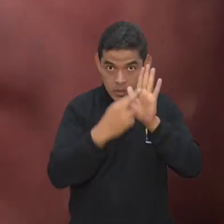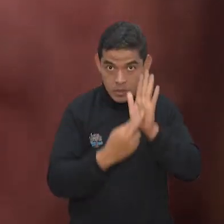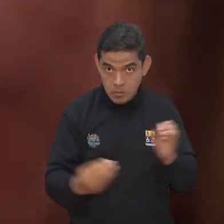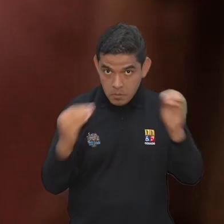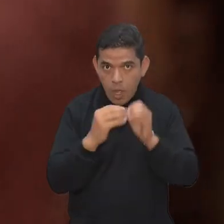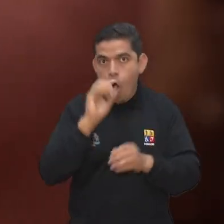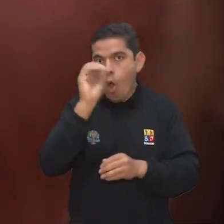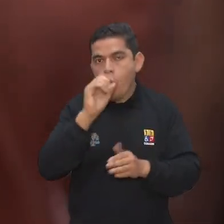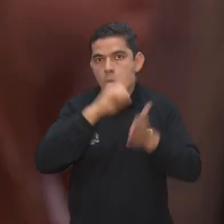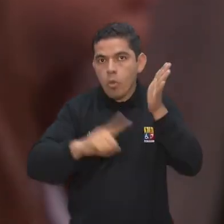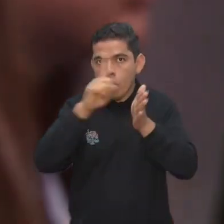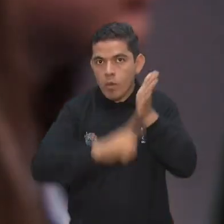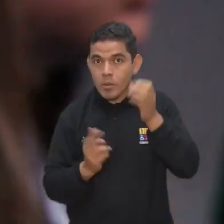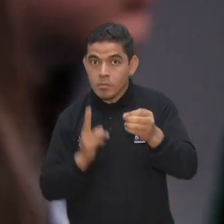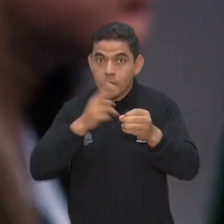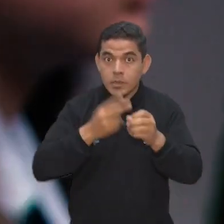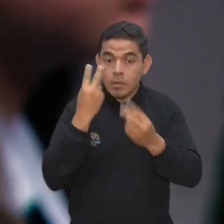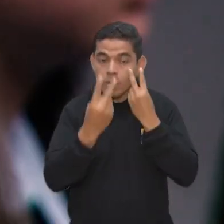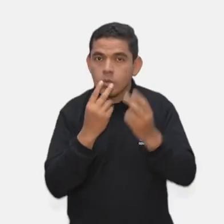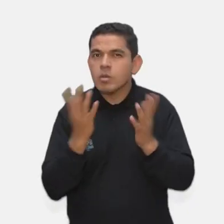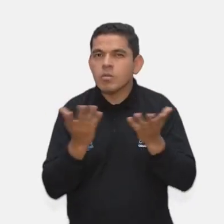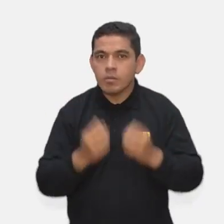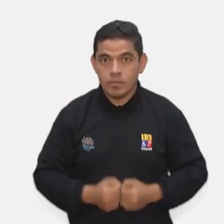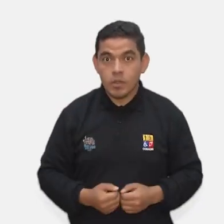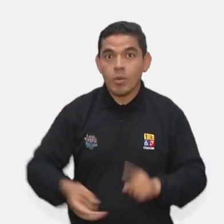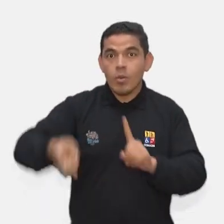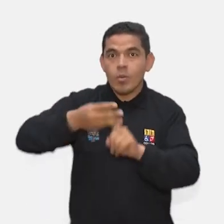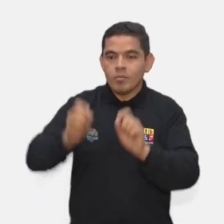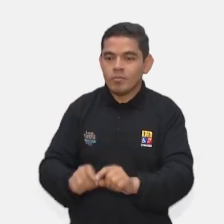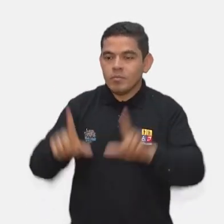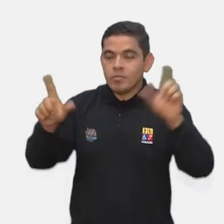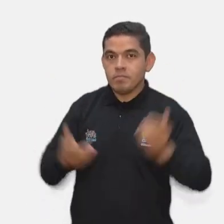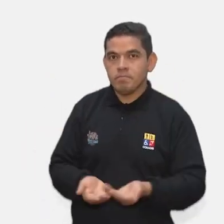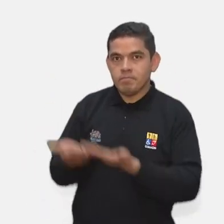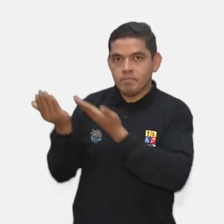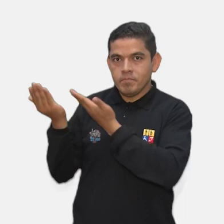los requisitos y prohibiciones para formar parte de las vedurías, consulte nuestra página web